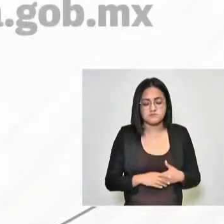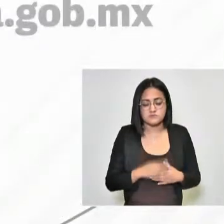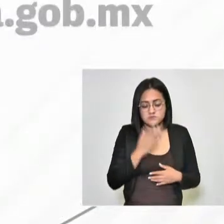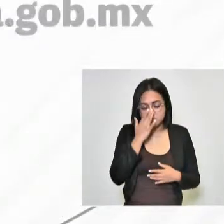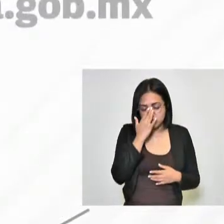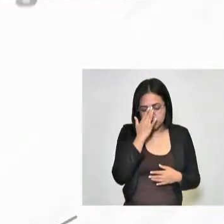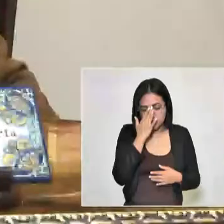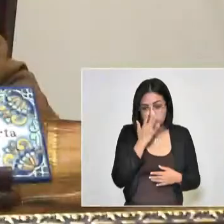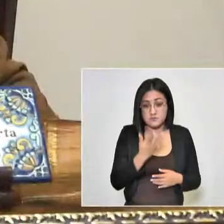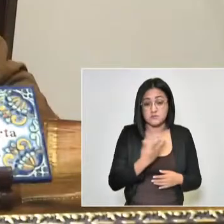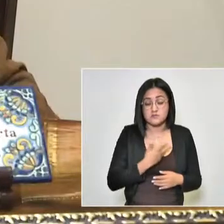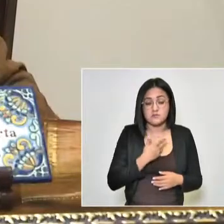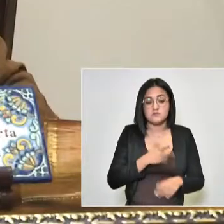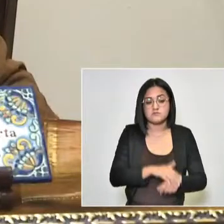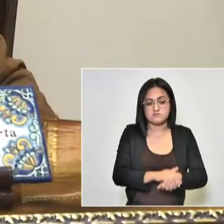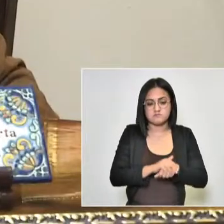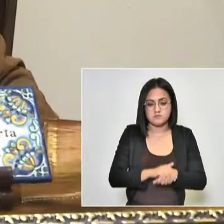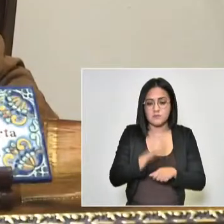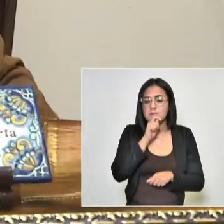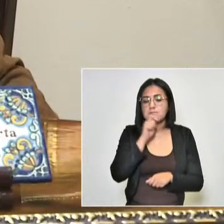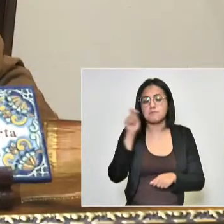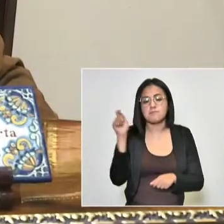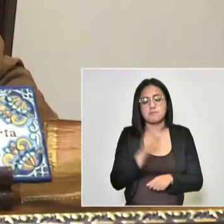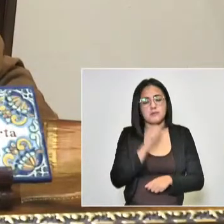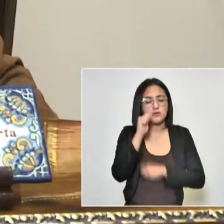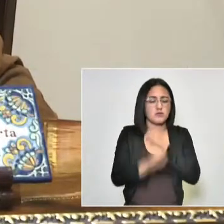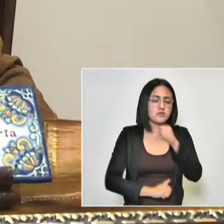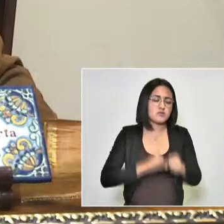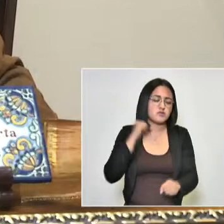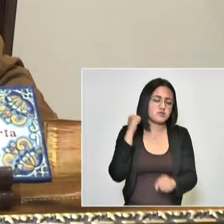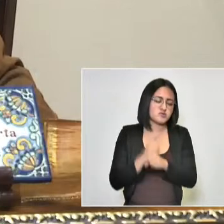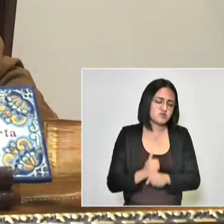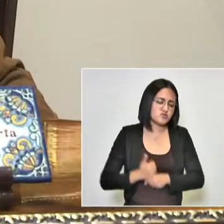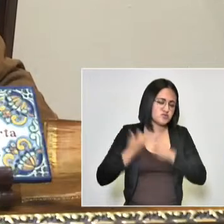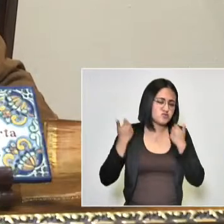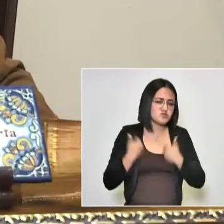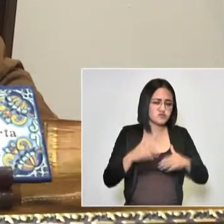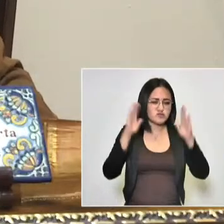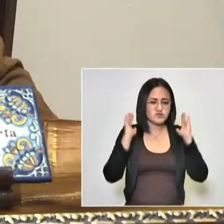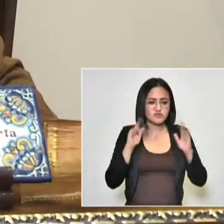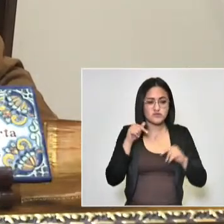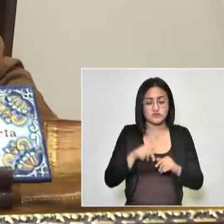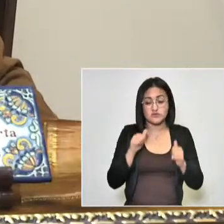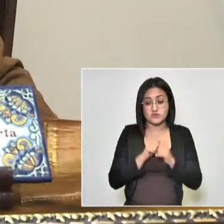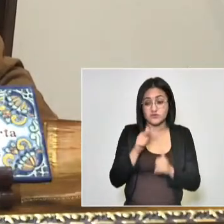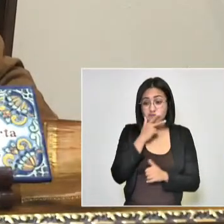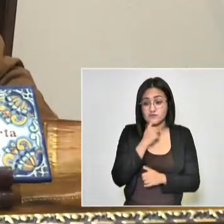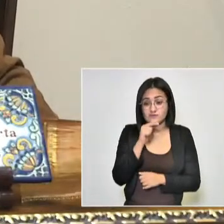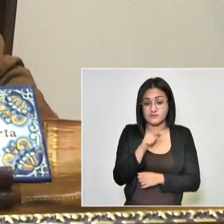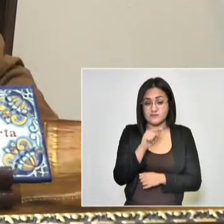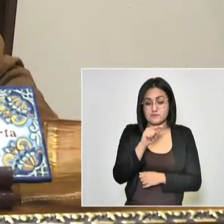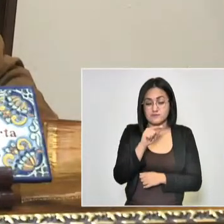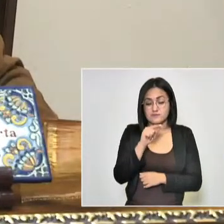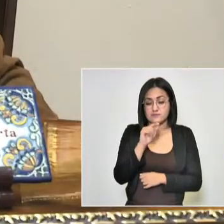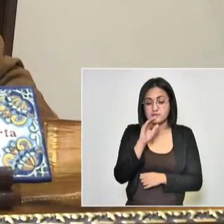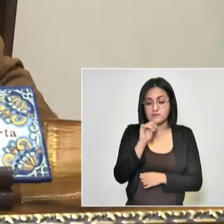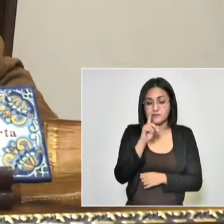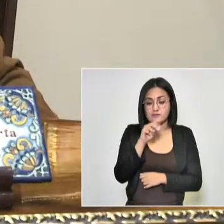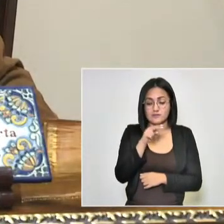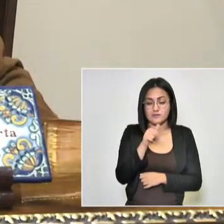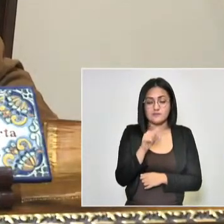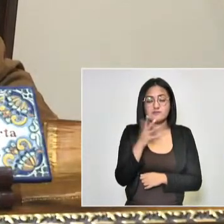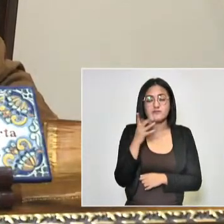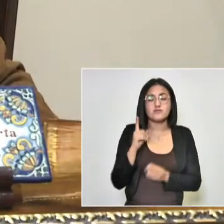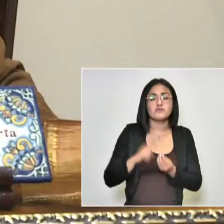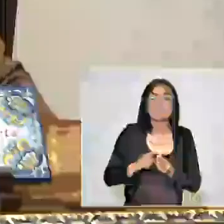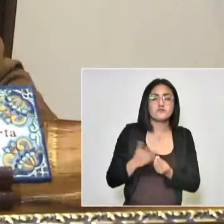de tener una amistad ya añeja con el ingeniero Cárdenas, que data más o